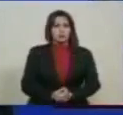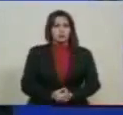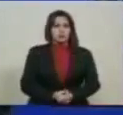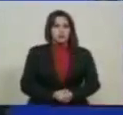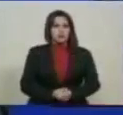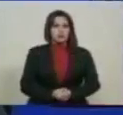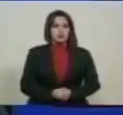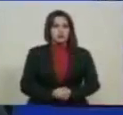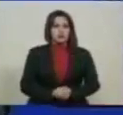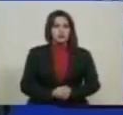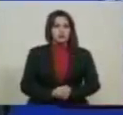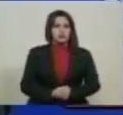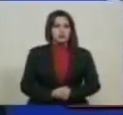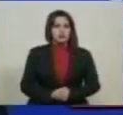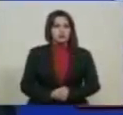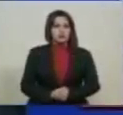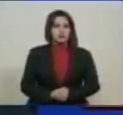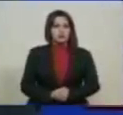Consta que lo quieren.